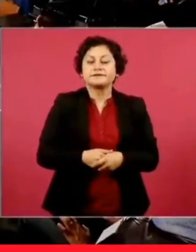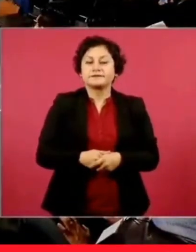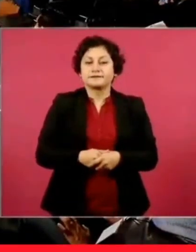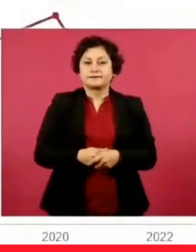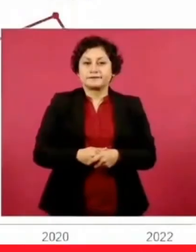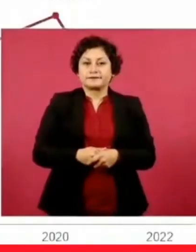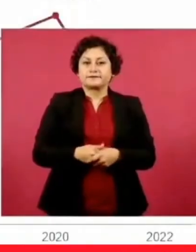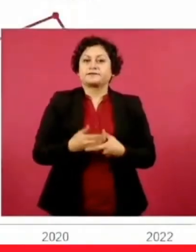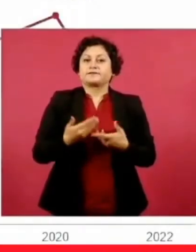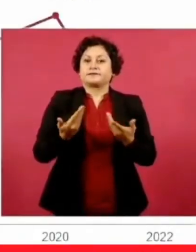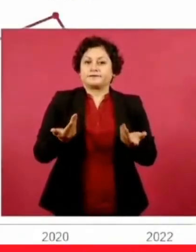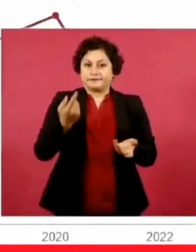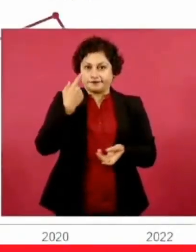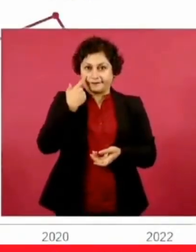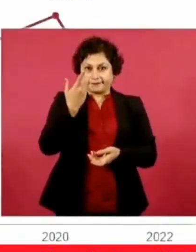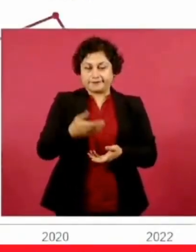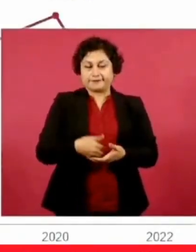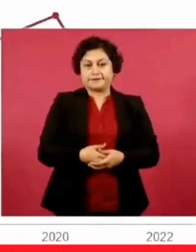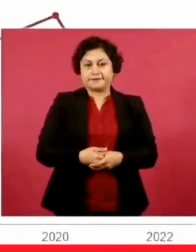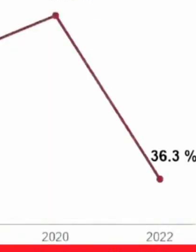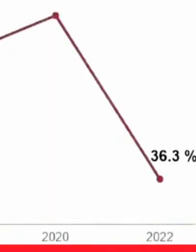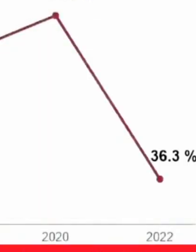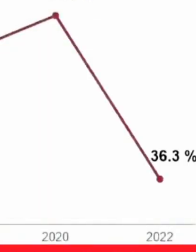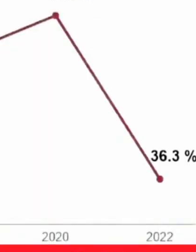cómo fue que se destruyó el país.